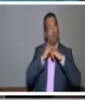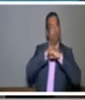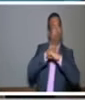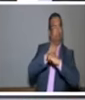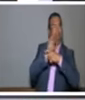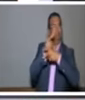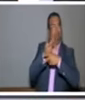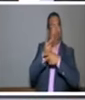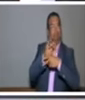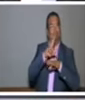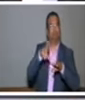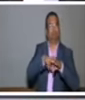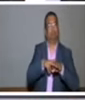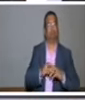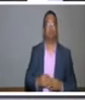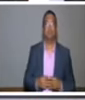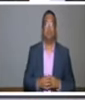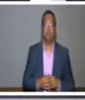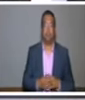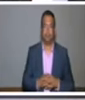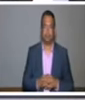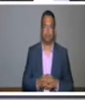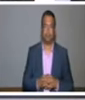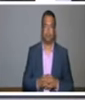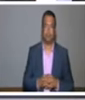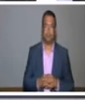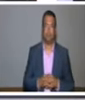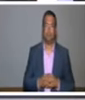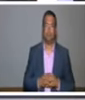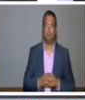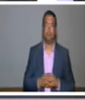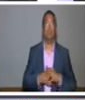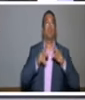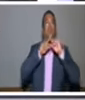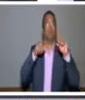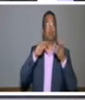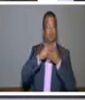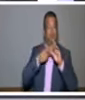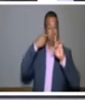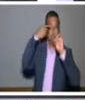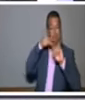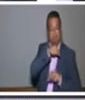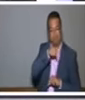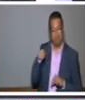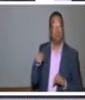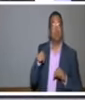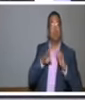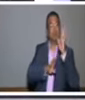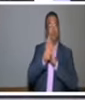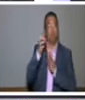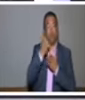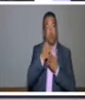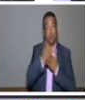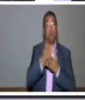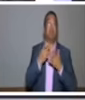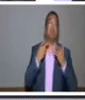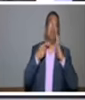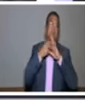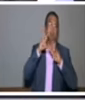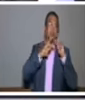naturales. Pero lo cierto es que la misión final de esta Junta es desarrollo económico. Y cuando se mira, por ejemplo, a Puerto Rico, se mira el